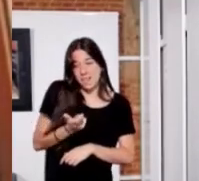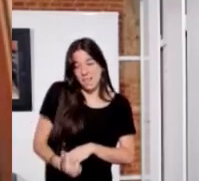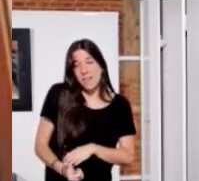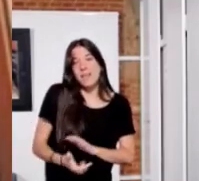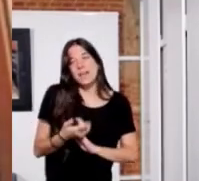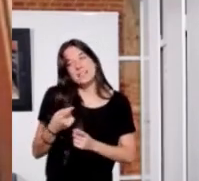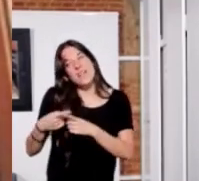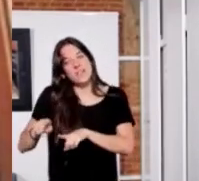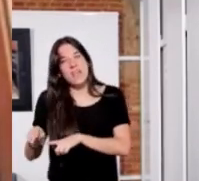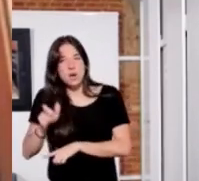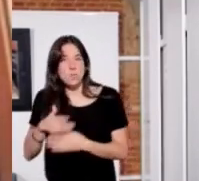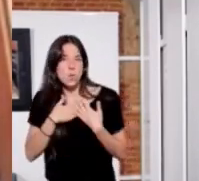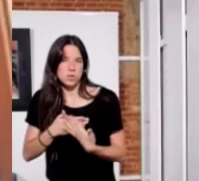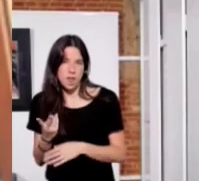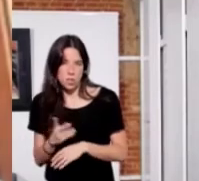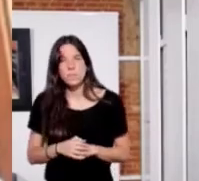profesionalizado.